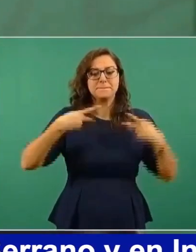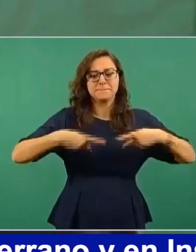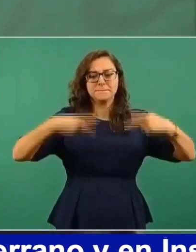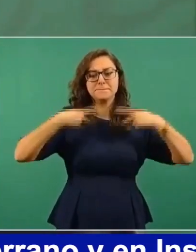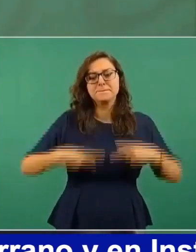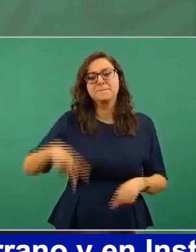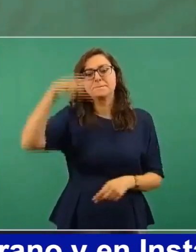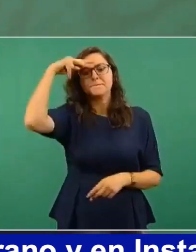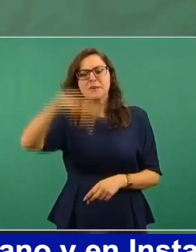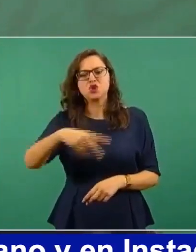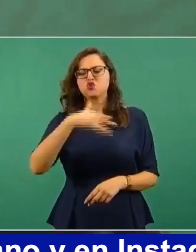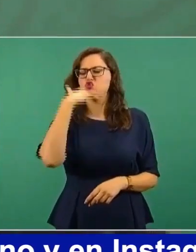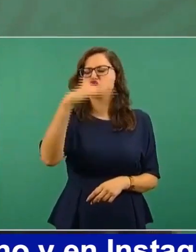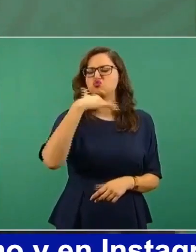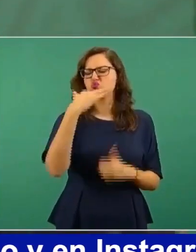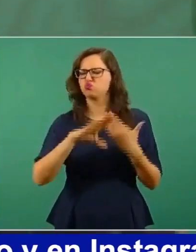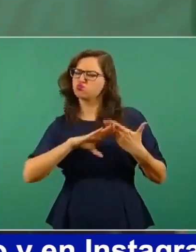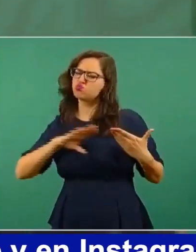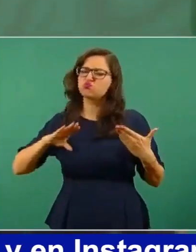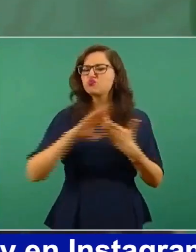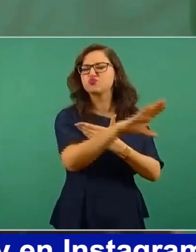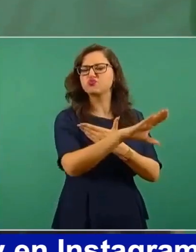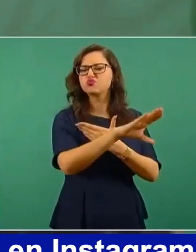Mexicanos contra la Corrupción,